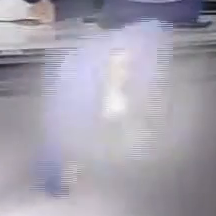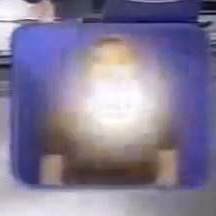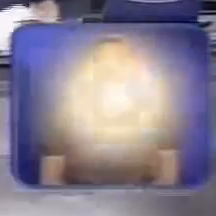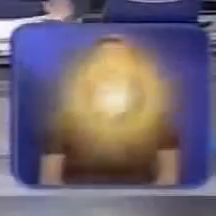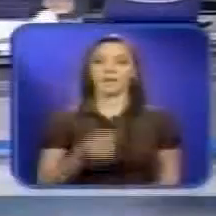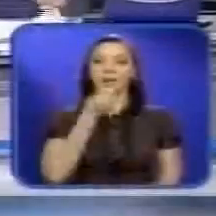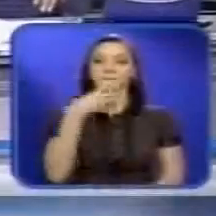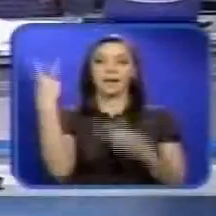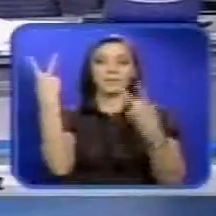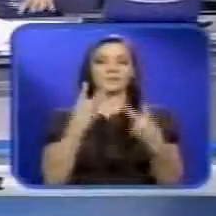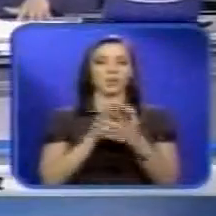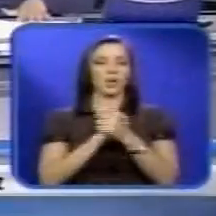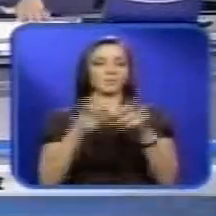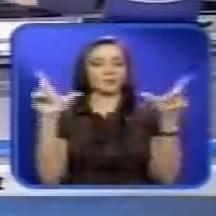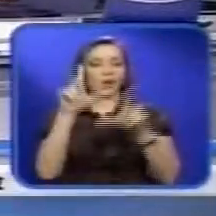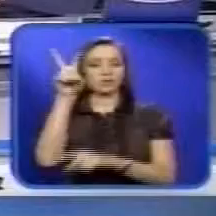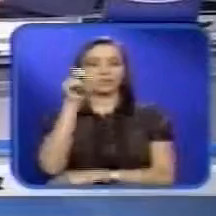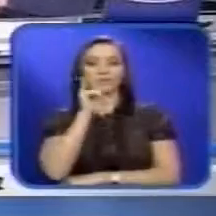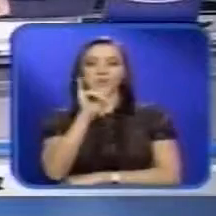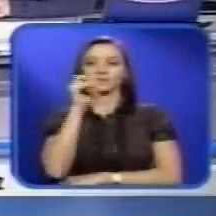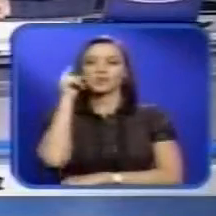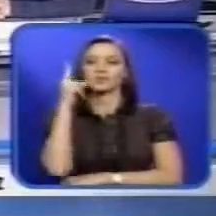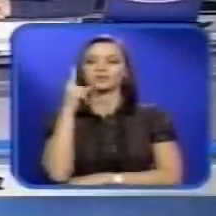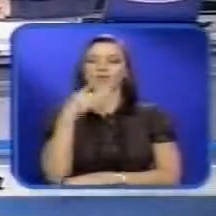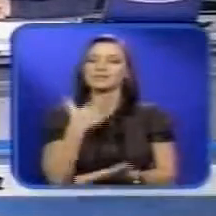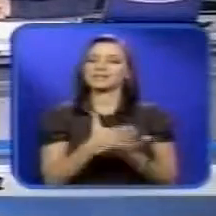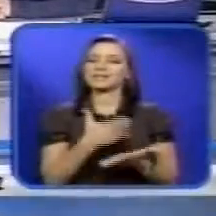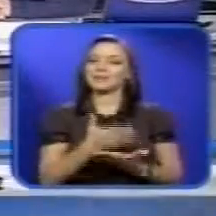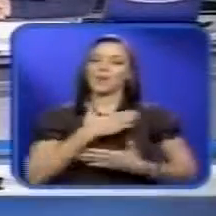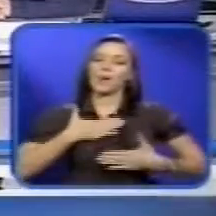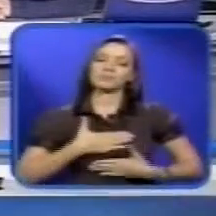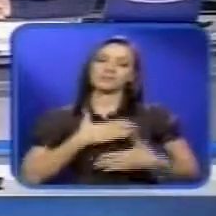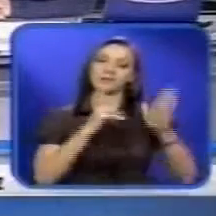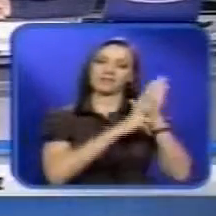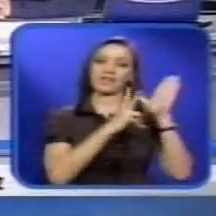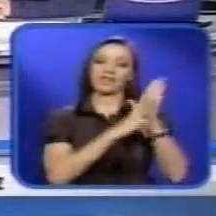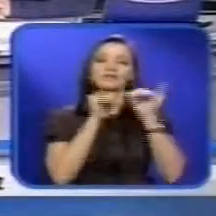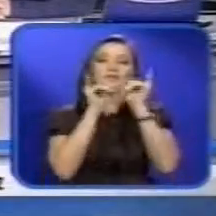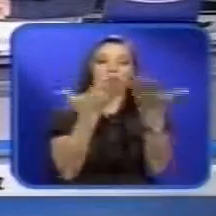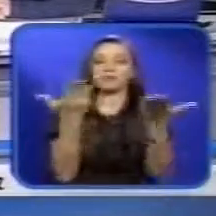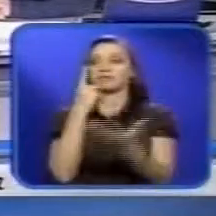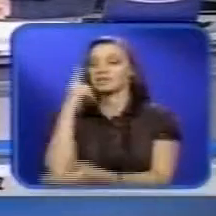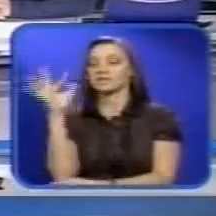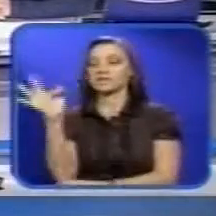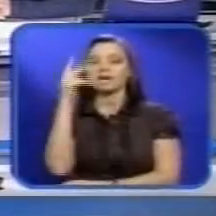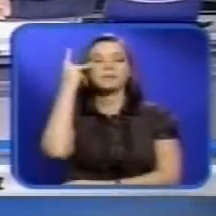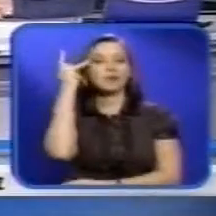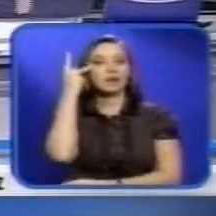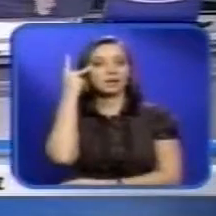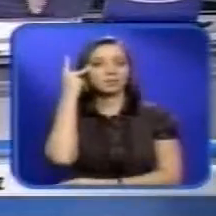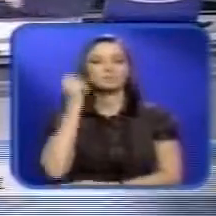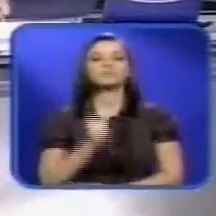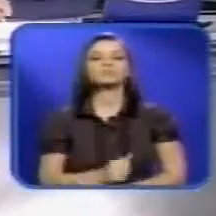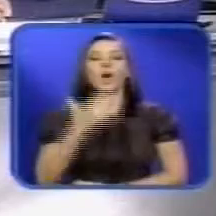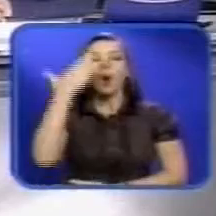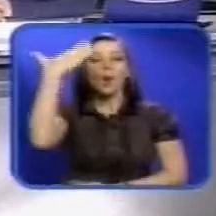Bienvenidos amigos televidentes a una nueva emisión del Observador. Como siempre, un verdadero placer informarles con ustedes, Francia Sánchez y Pedro Guerrero.